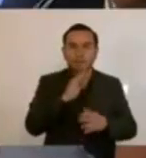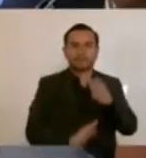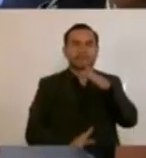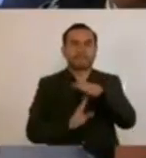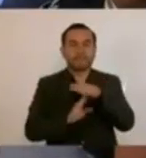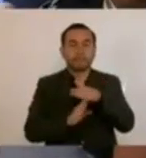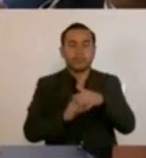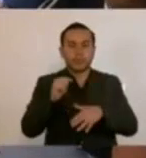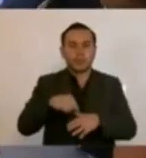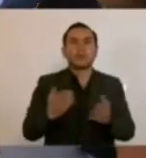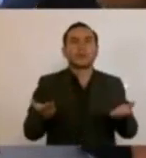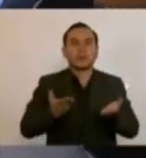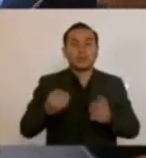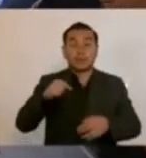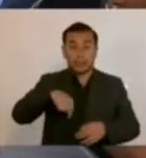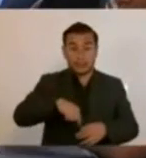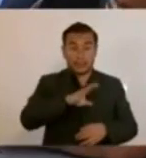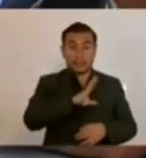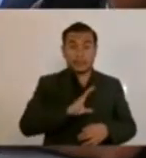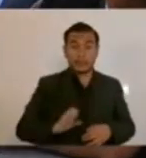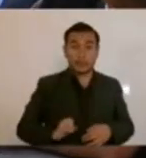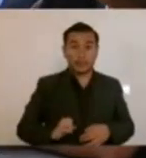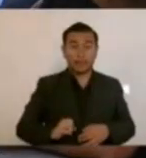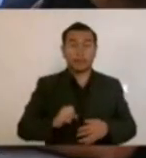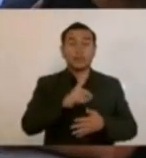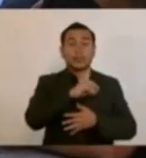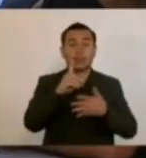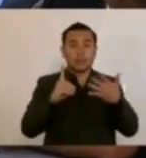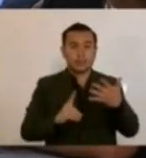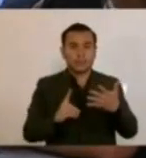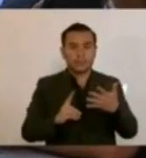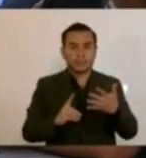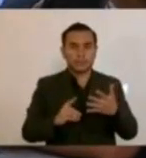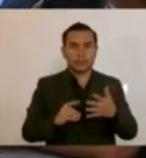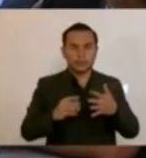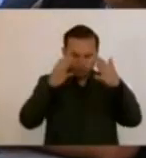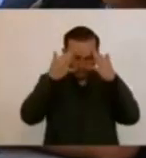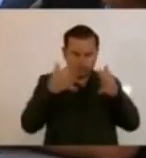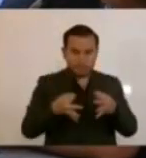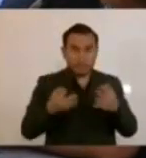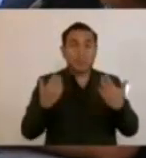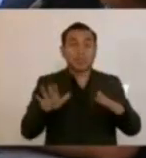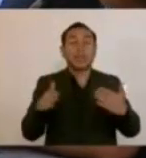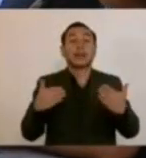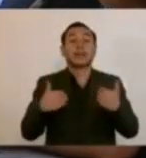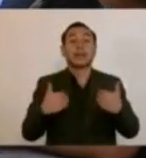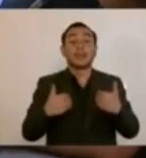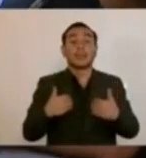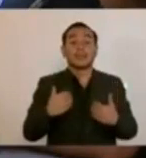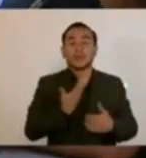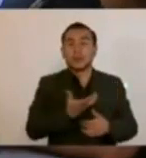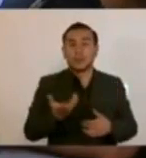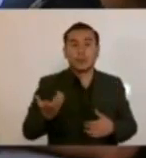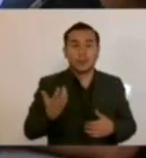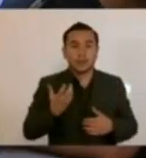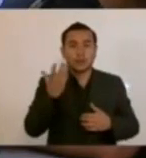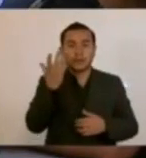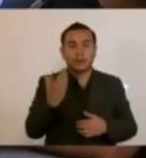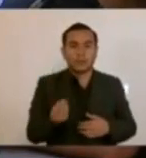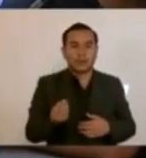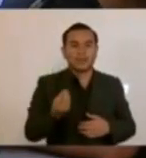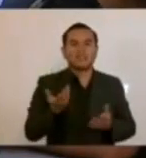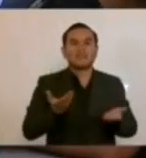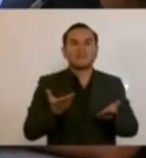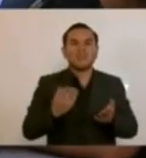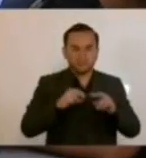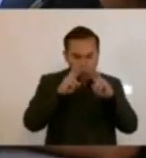que se está haciendo con este decreto. Efectivamente, como usted lo plantea, se han tomado las pruebas y las medidas, el país tiene cómo hacer diagnóstico